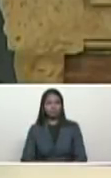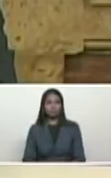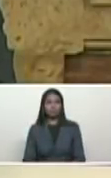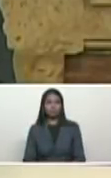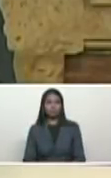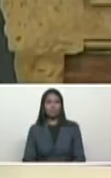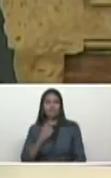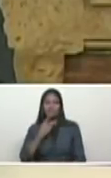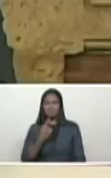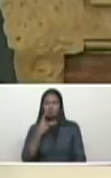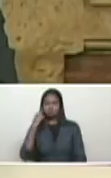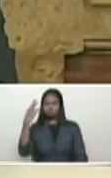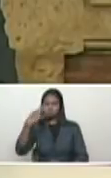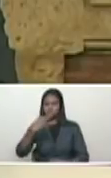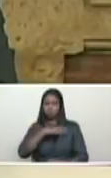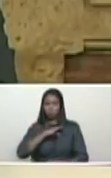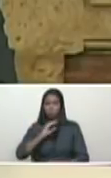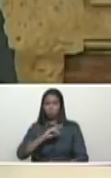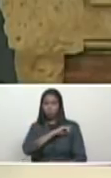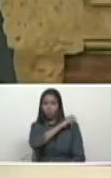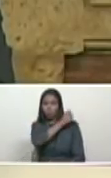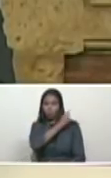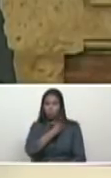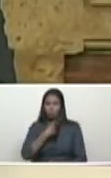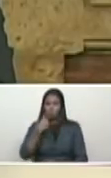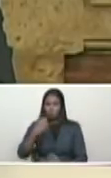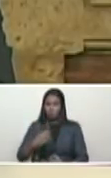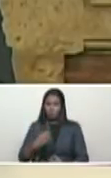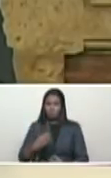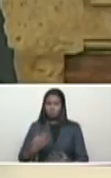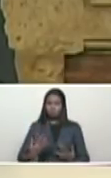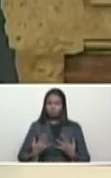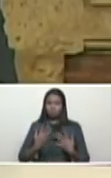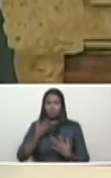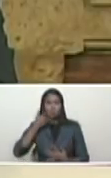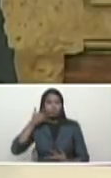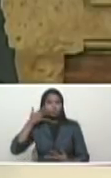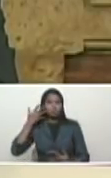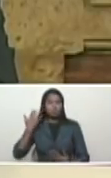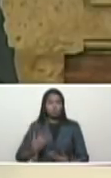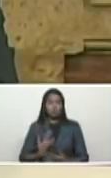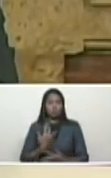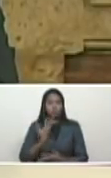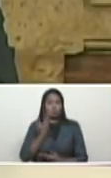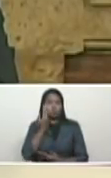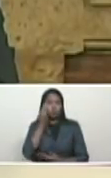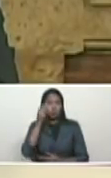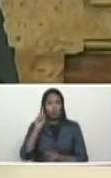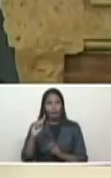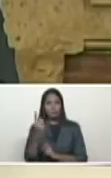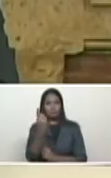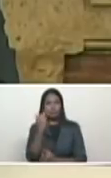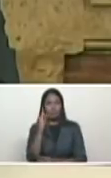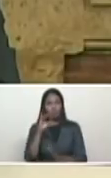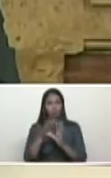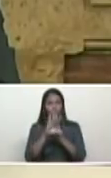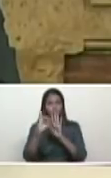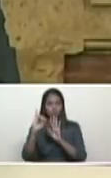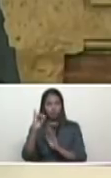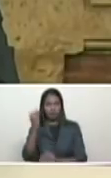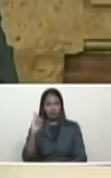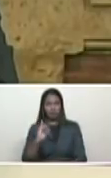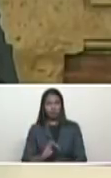hablo con esa autoridad inspirándome en estos principios constitucionales